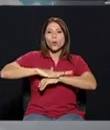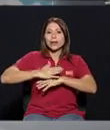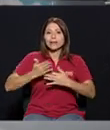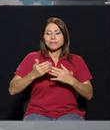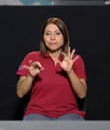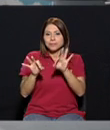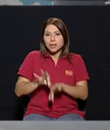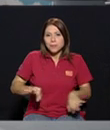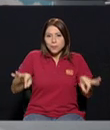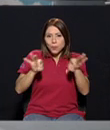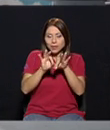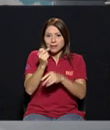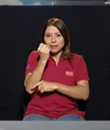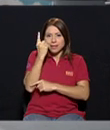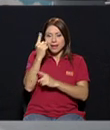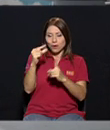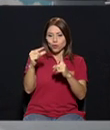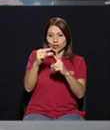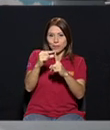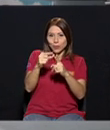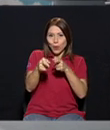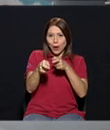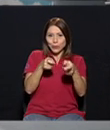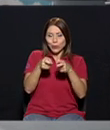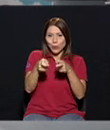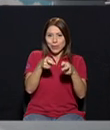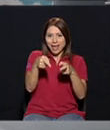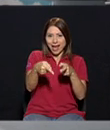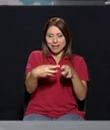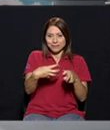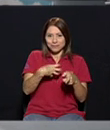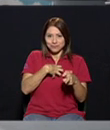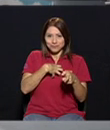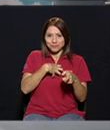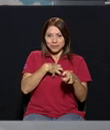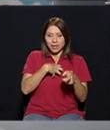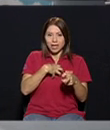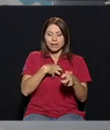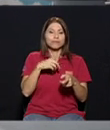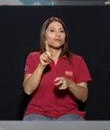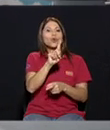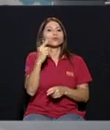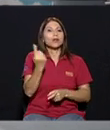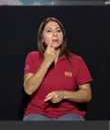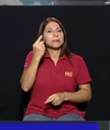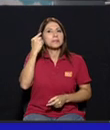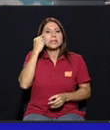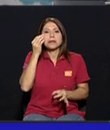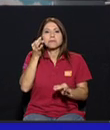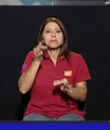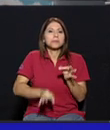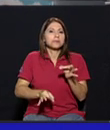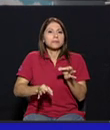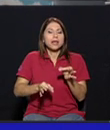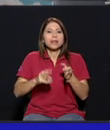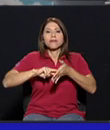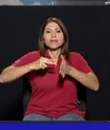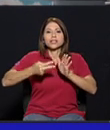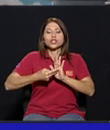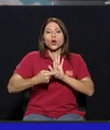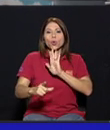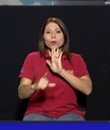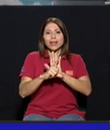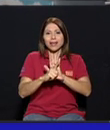entender el concepto de autonomía más allá de la simple definición jurídica, porque conlleva una